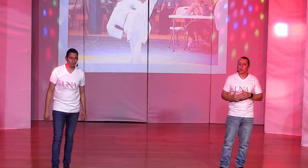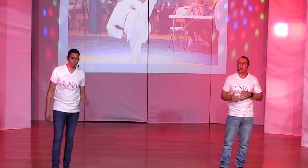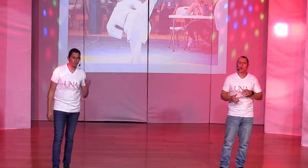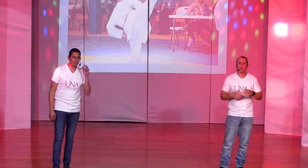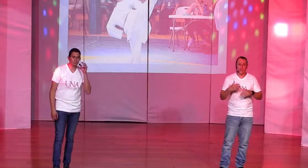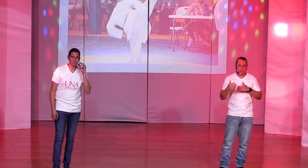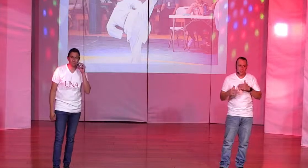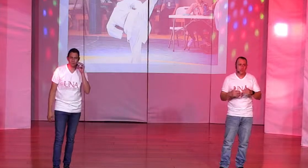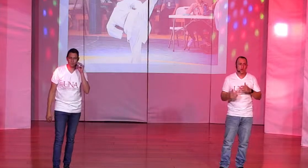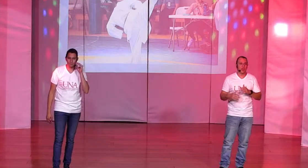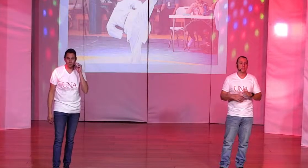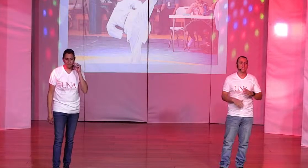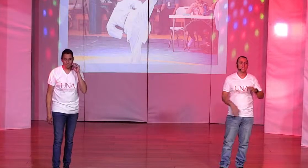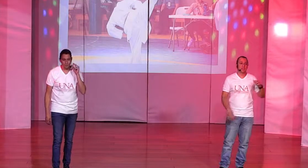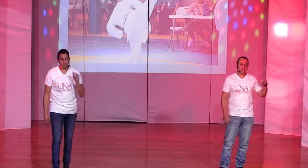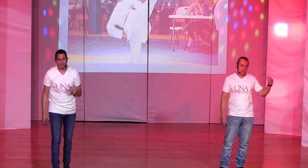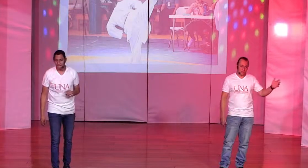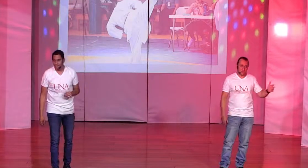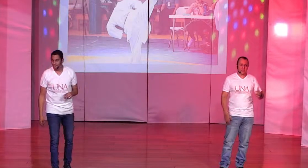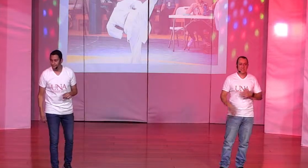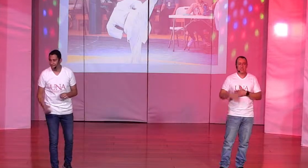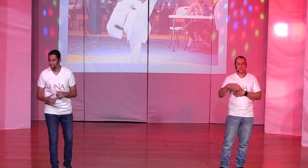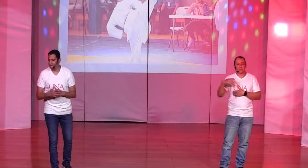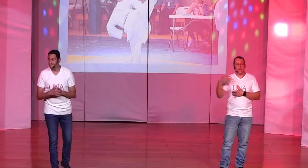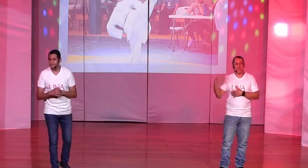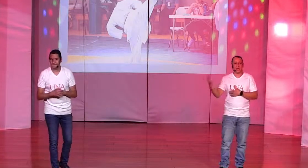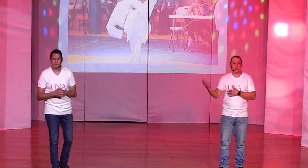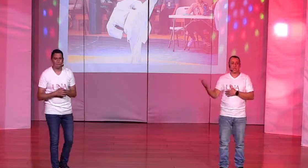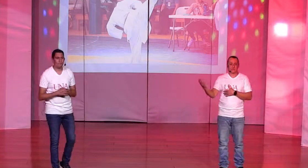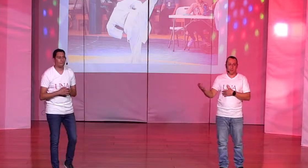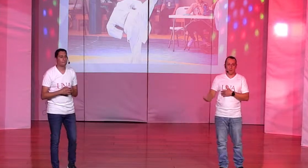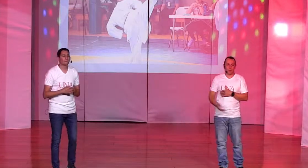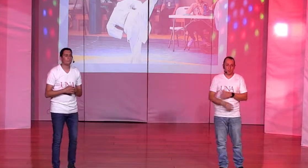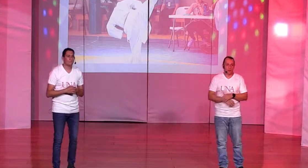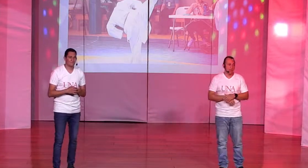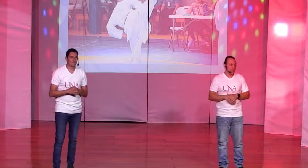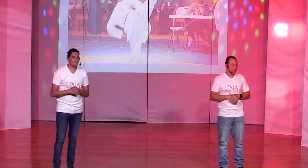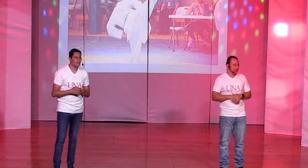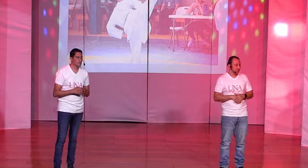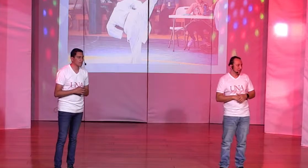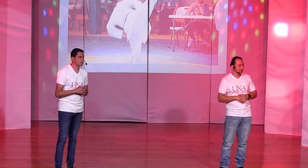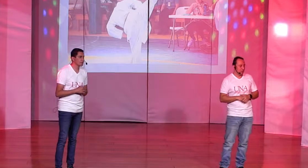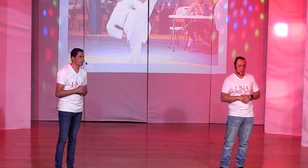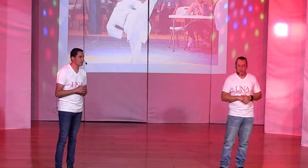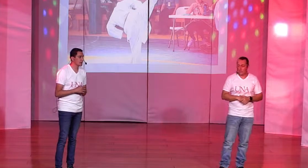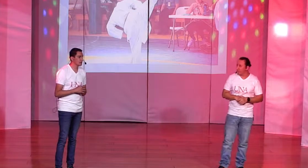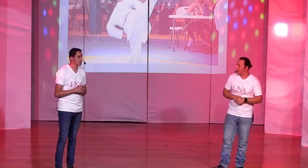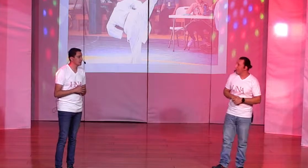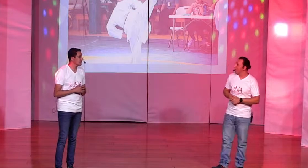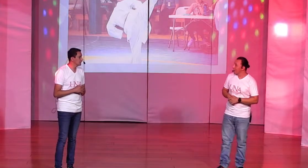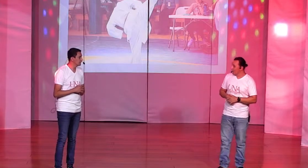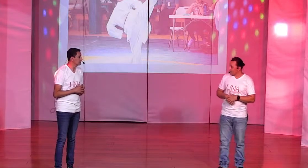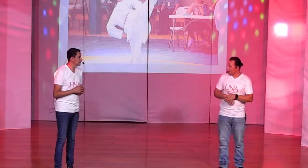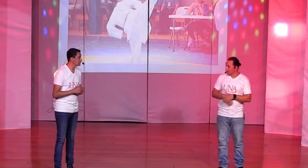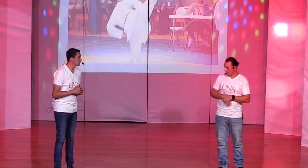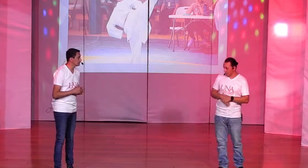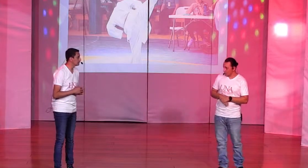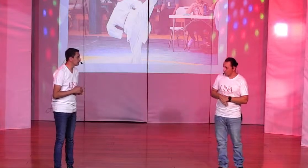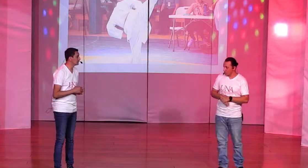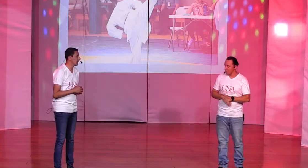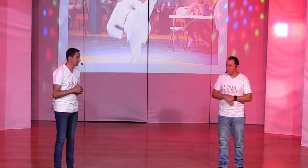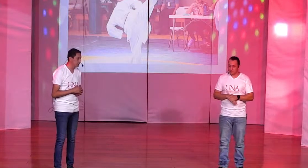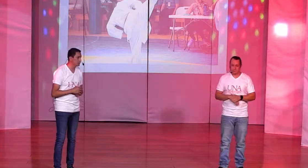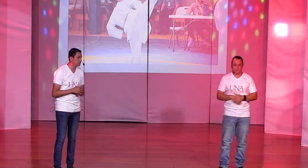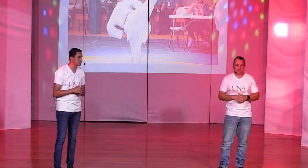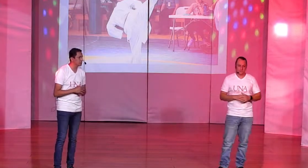han puesto con las direcciones de las oficinas también y de las páginas web, que ahí está la información y también el de